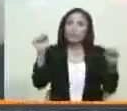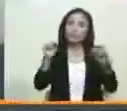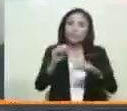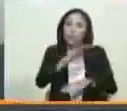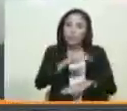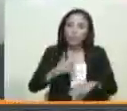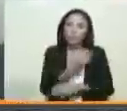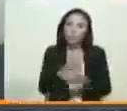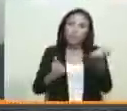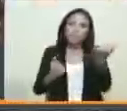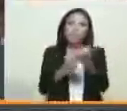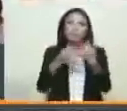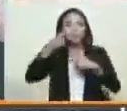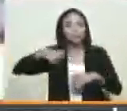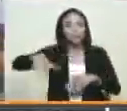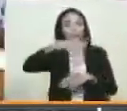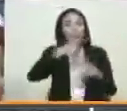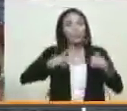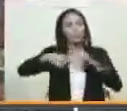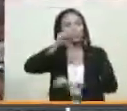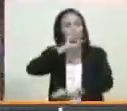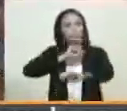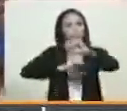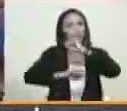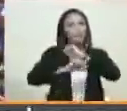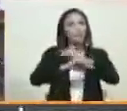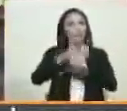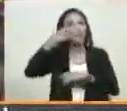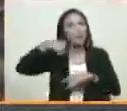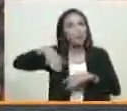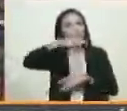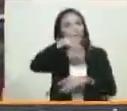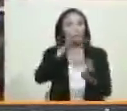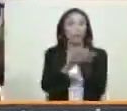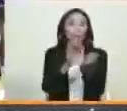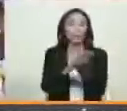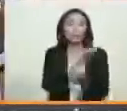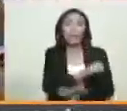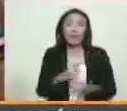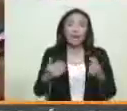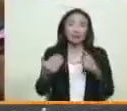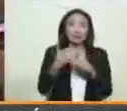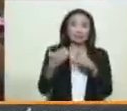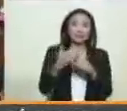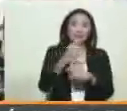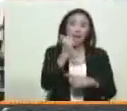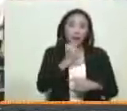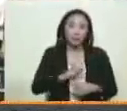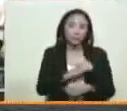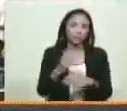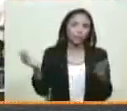pueblo. Y voy a defender al pueblo de Nueva Esparta de sus abusos,